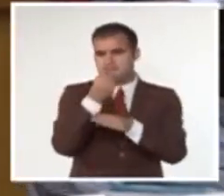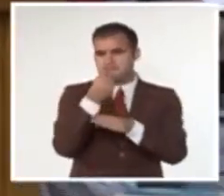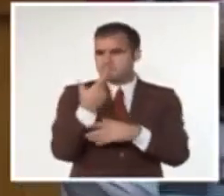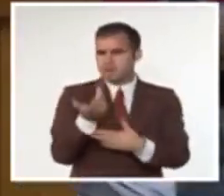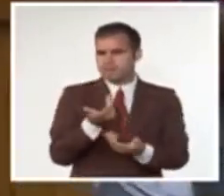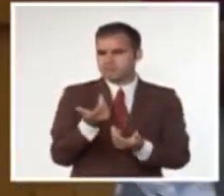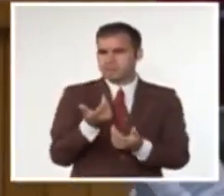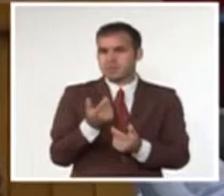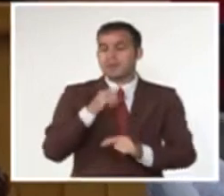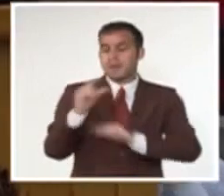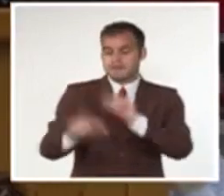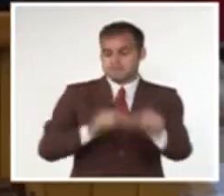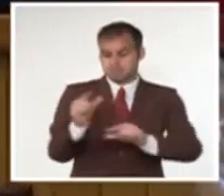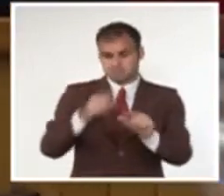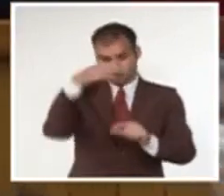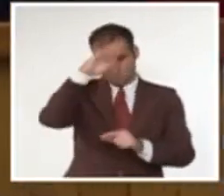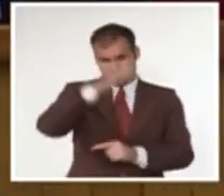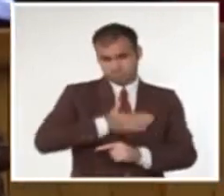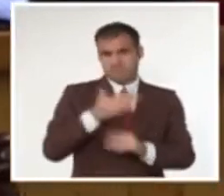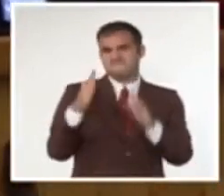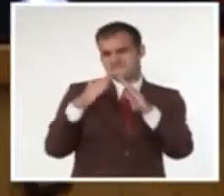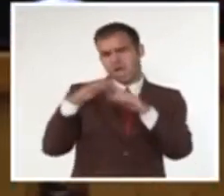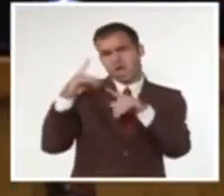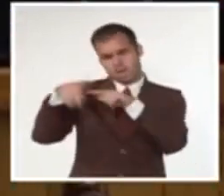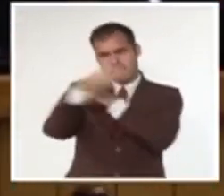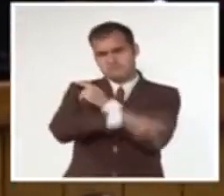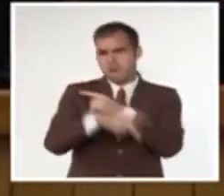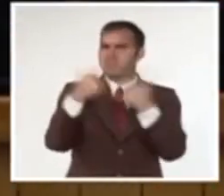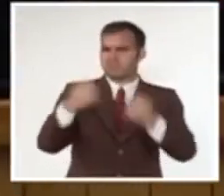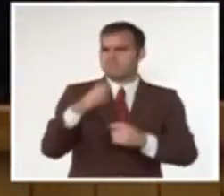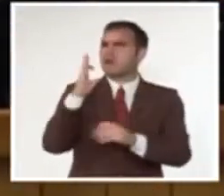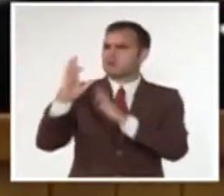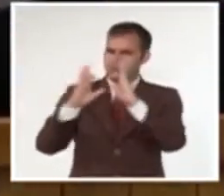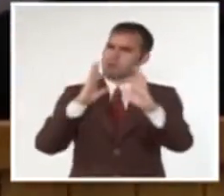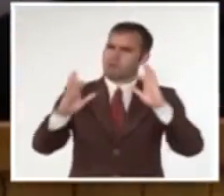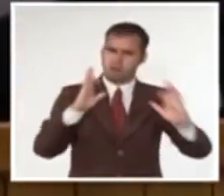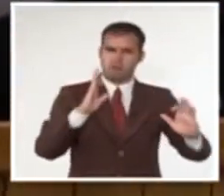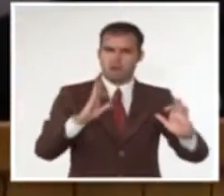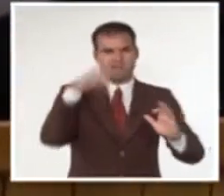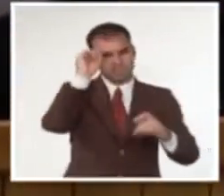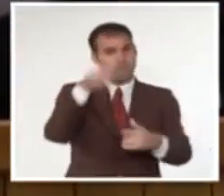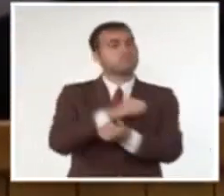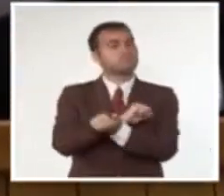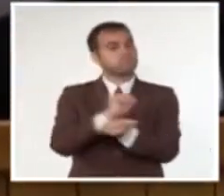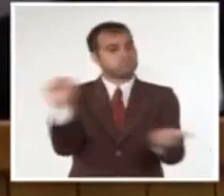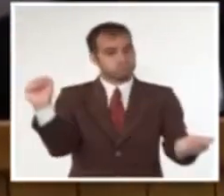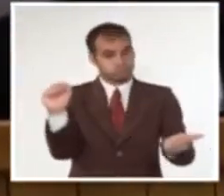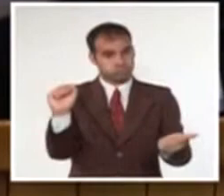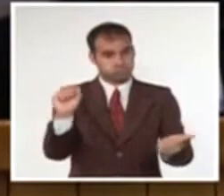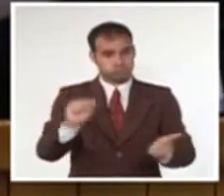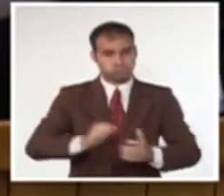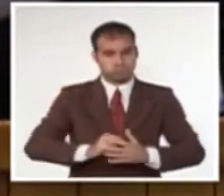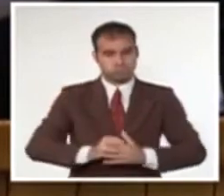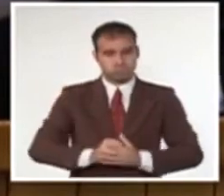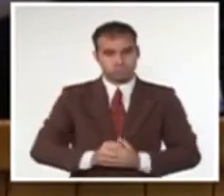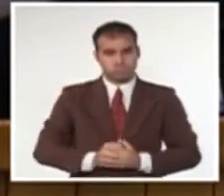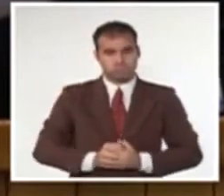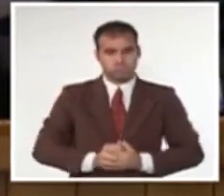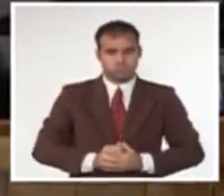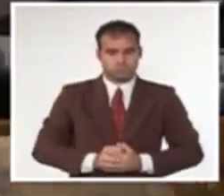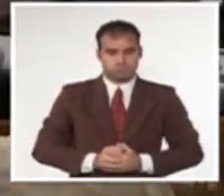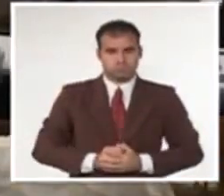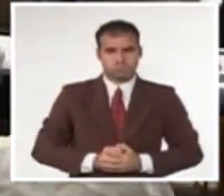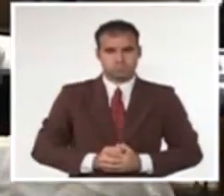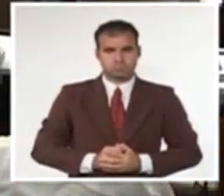nuestros nacionales en el exterior sobre la base del respeto irrestricto a la soberanía y a la independencia de la patria.